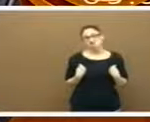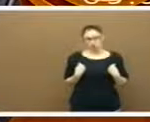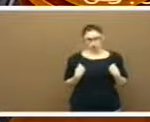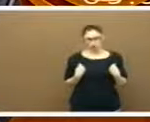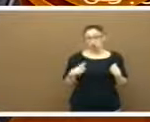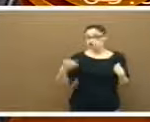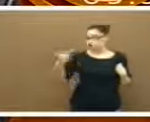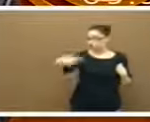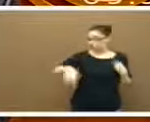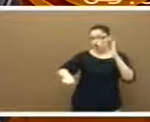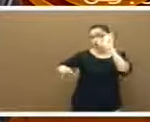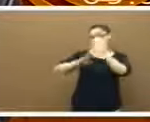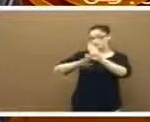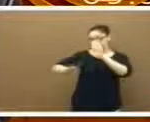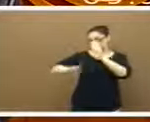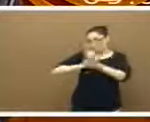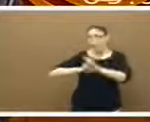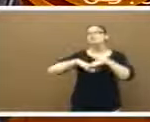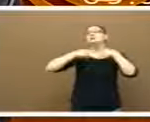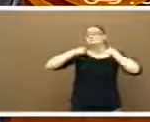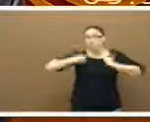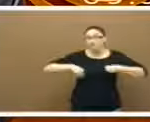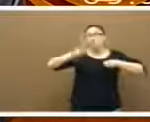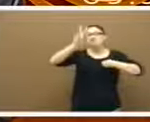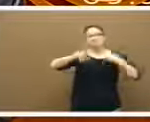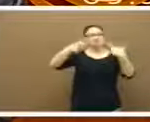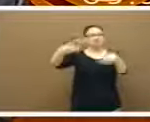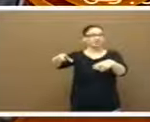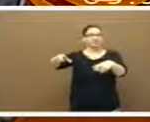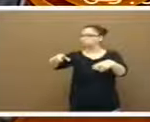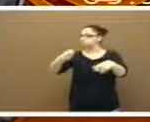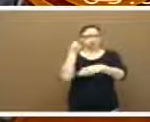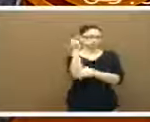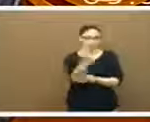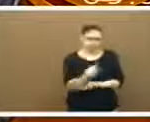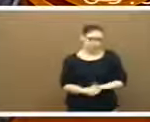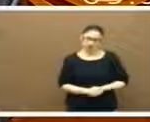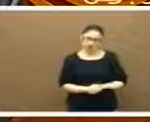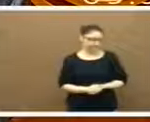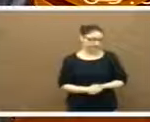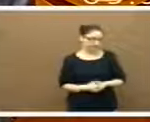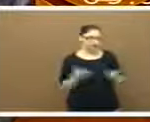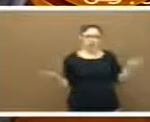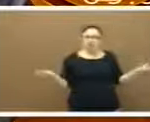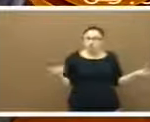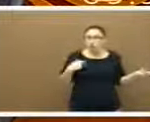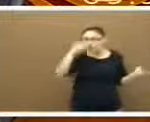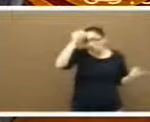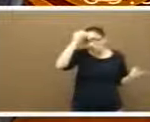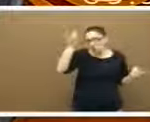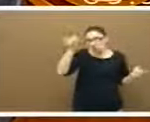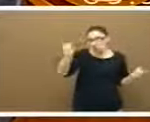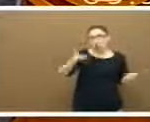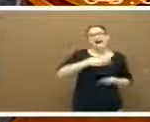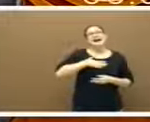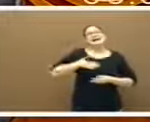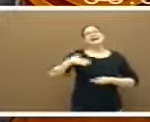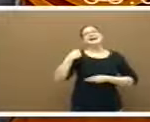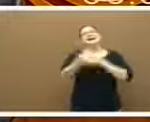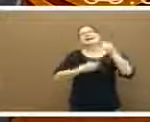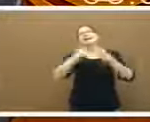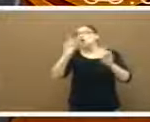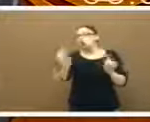ayudando a desayudar al tercer mundo, siguen ayudando indirectamente, yo no creo que lo hagan queriendo, pero indirectamente, al